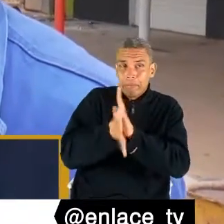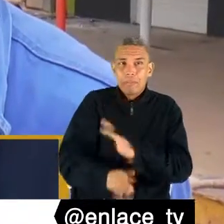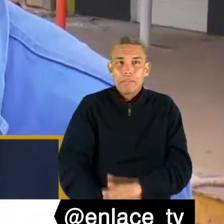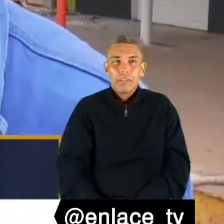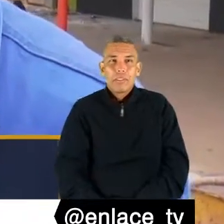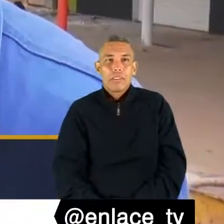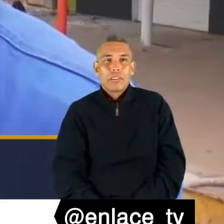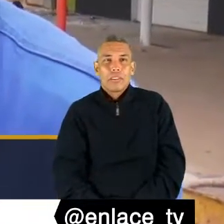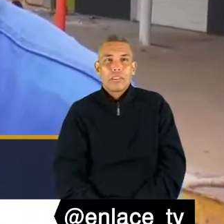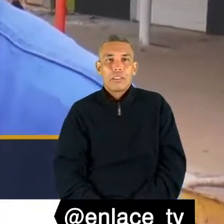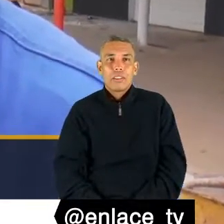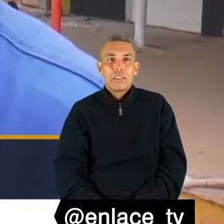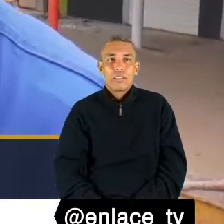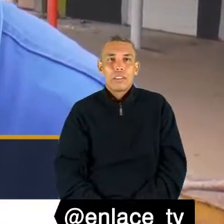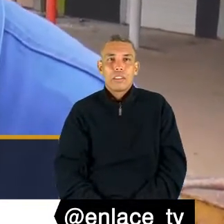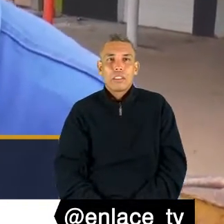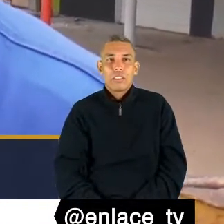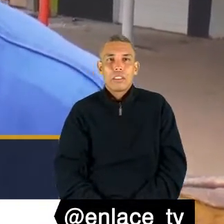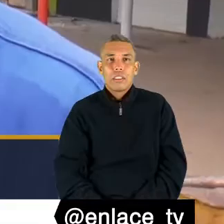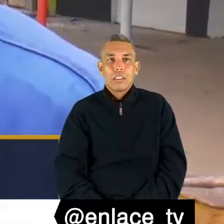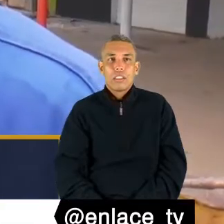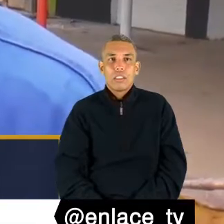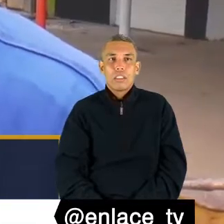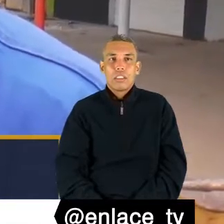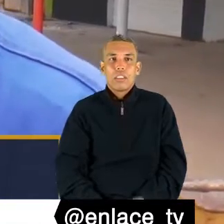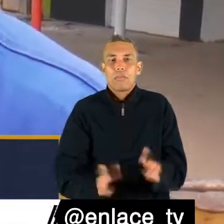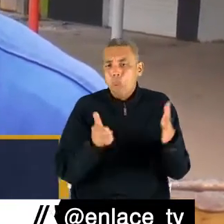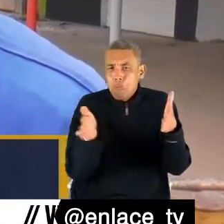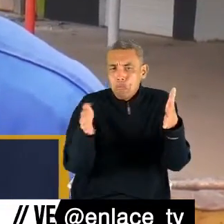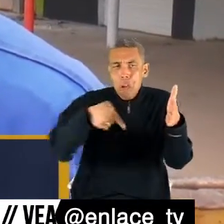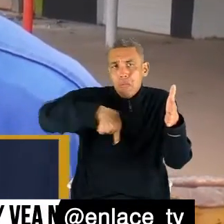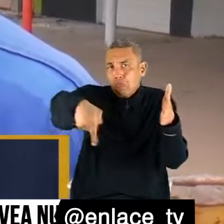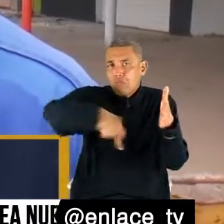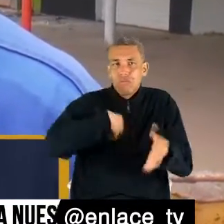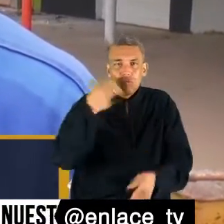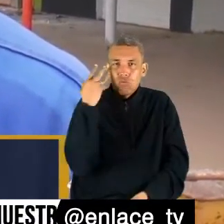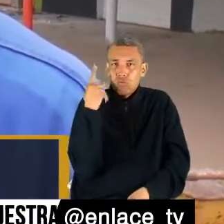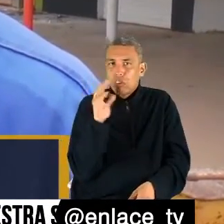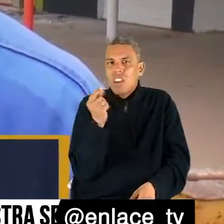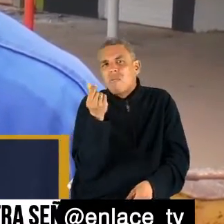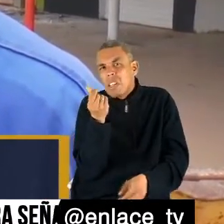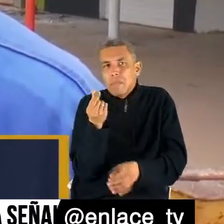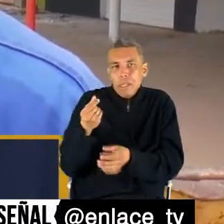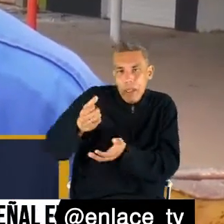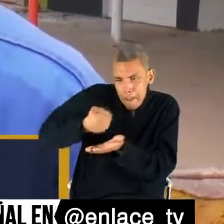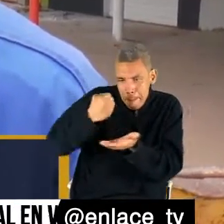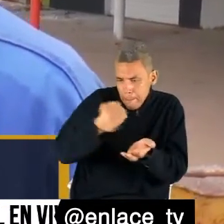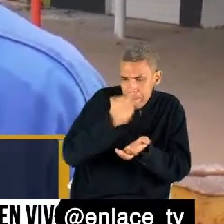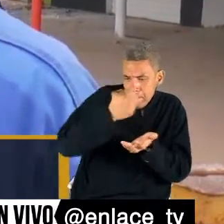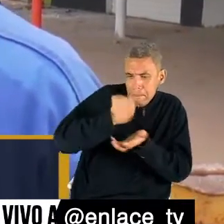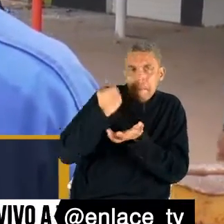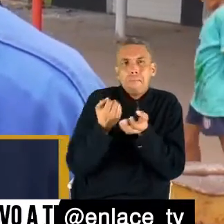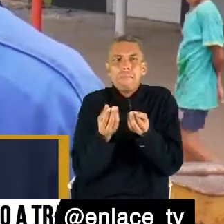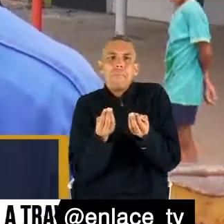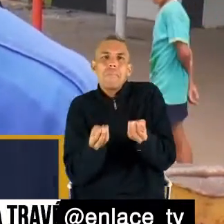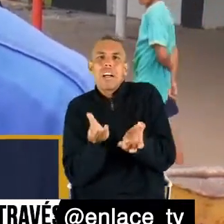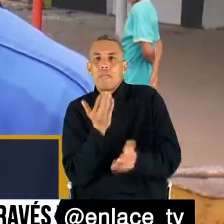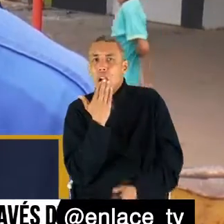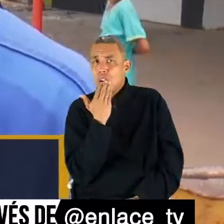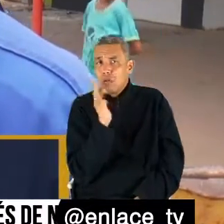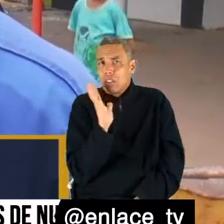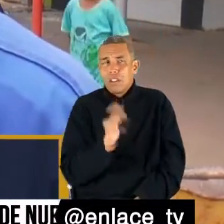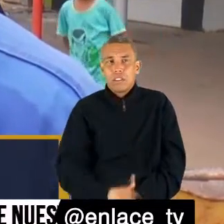Sí. ¿Está ubicado nada más en esta carretera? Todos los días. ¿La plata que consigue para comida? ¿La comida?